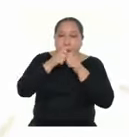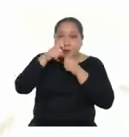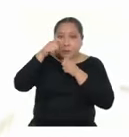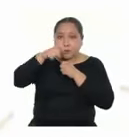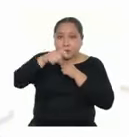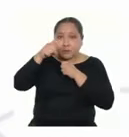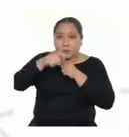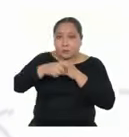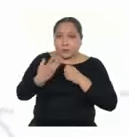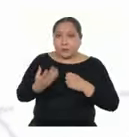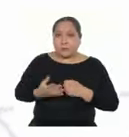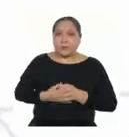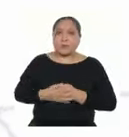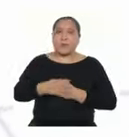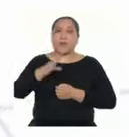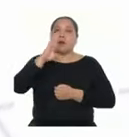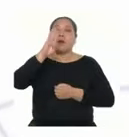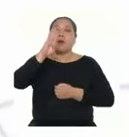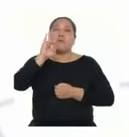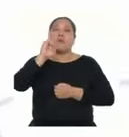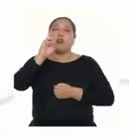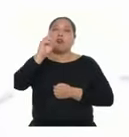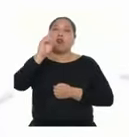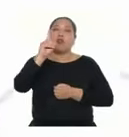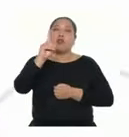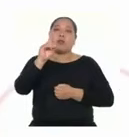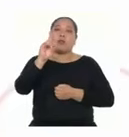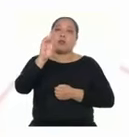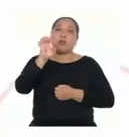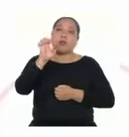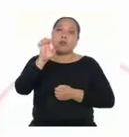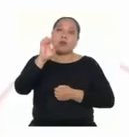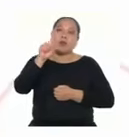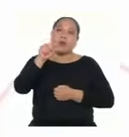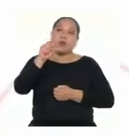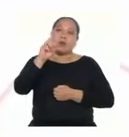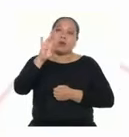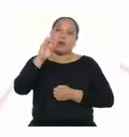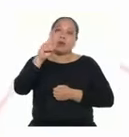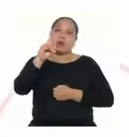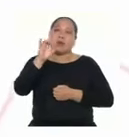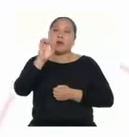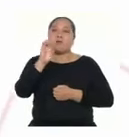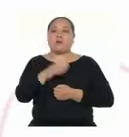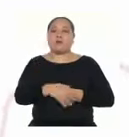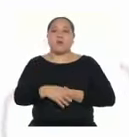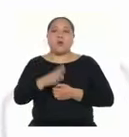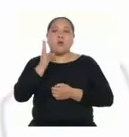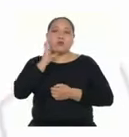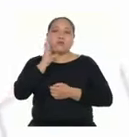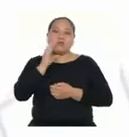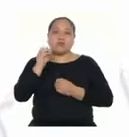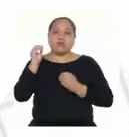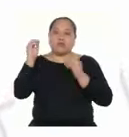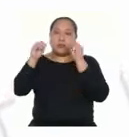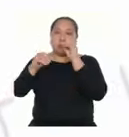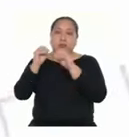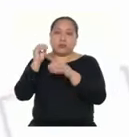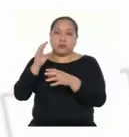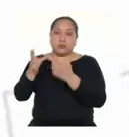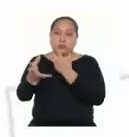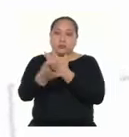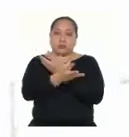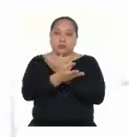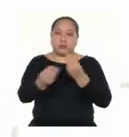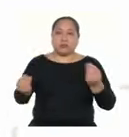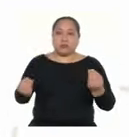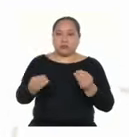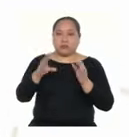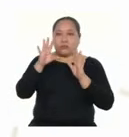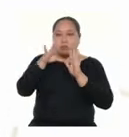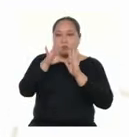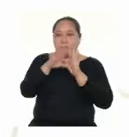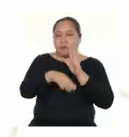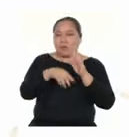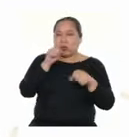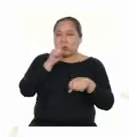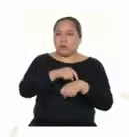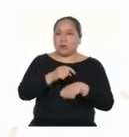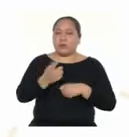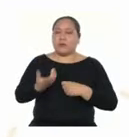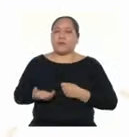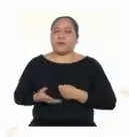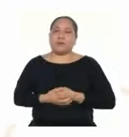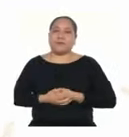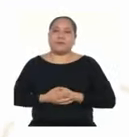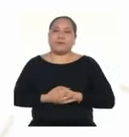necesidad que sean biodegradables. De esa manera, al desecharlos, desaparecerán en menos tiempo.